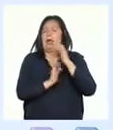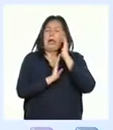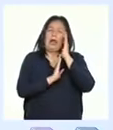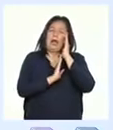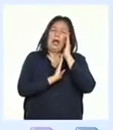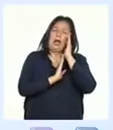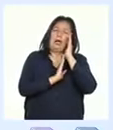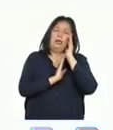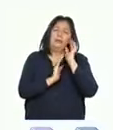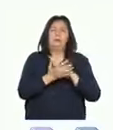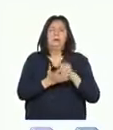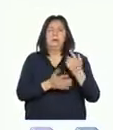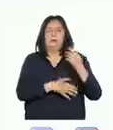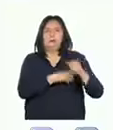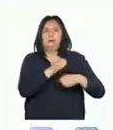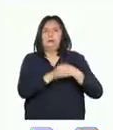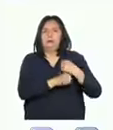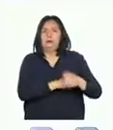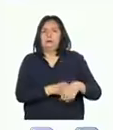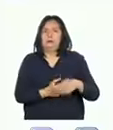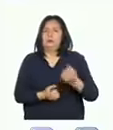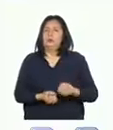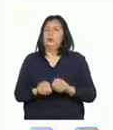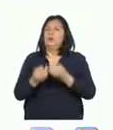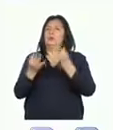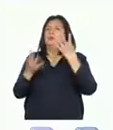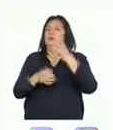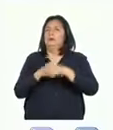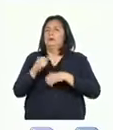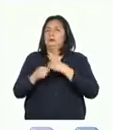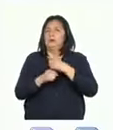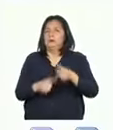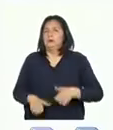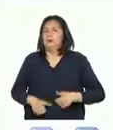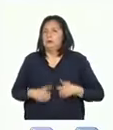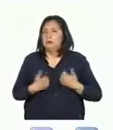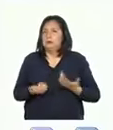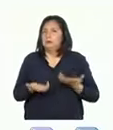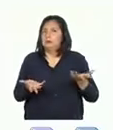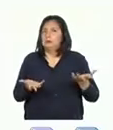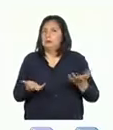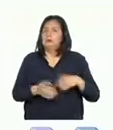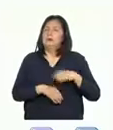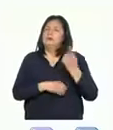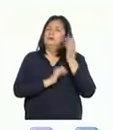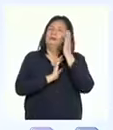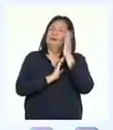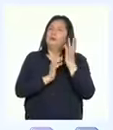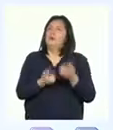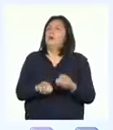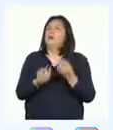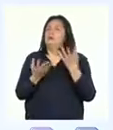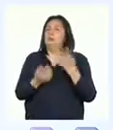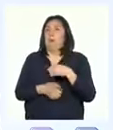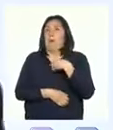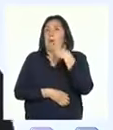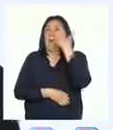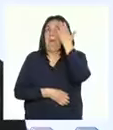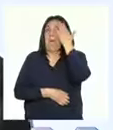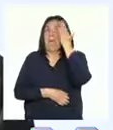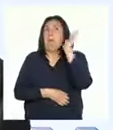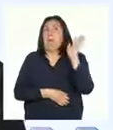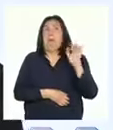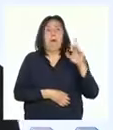dormir durante todos esos años, ¿cuántos años de su vida los habrá pasado durmiendo? Ni idea,